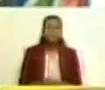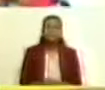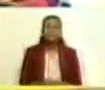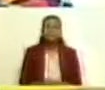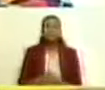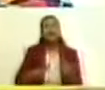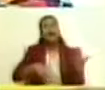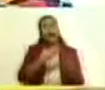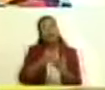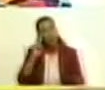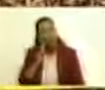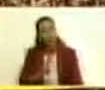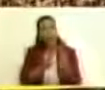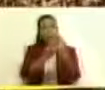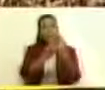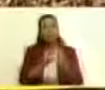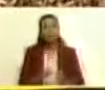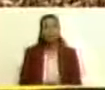¡Hasta la victoria siempre!